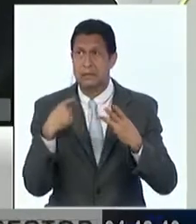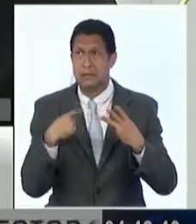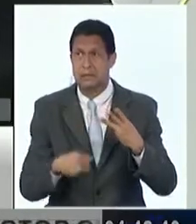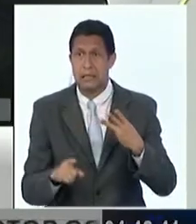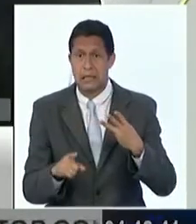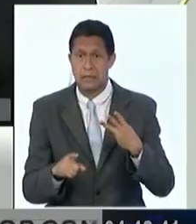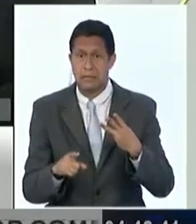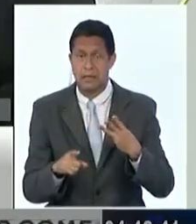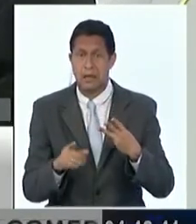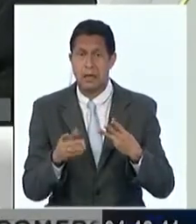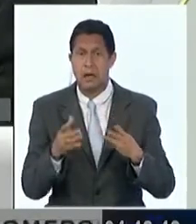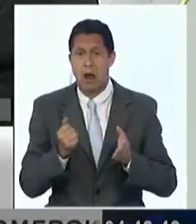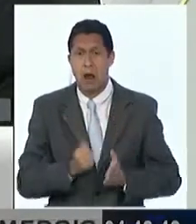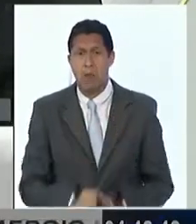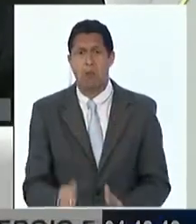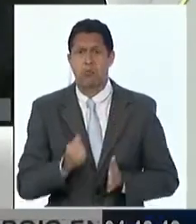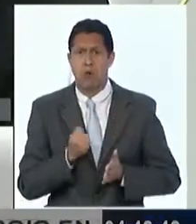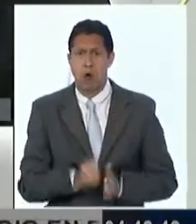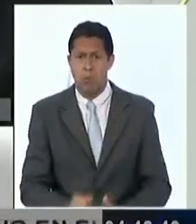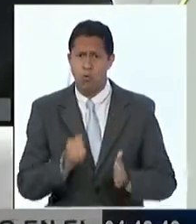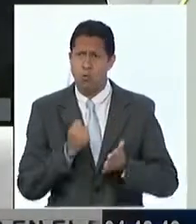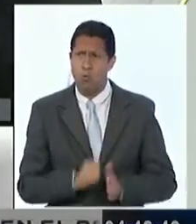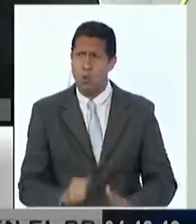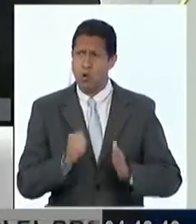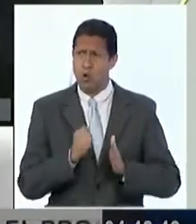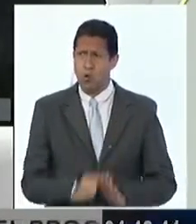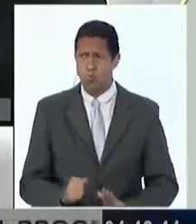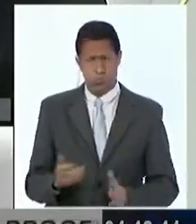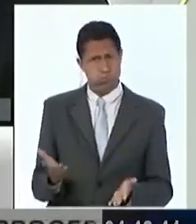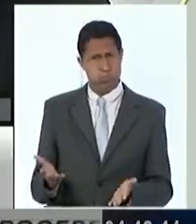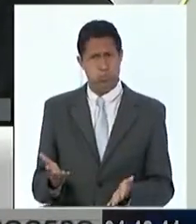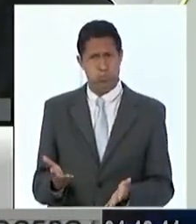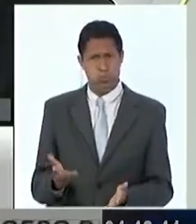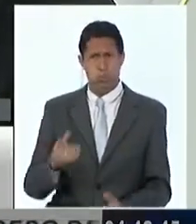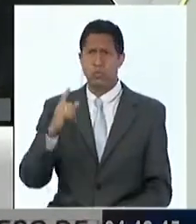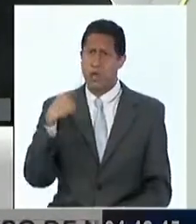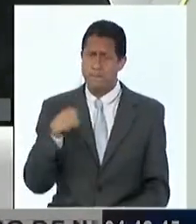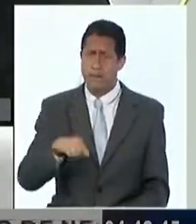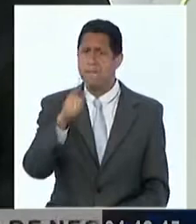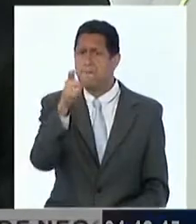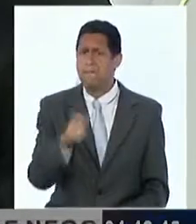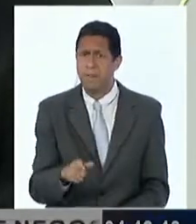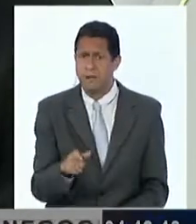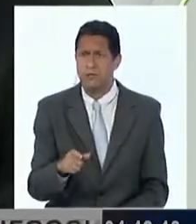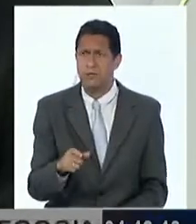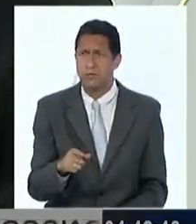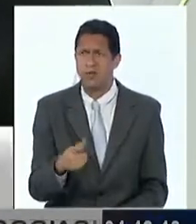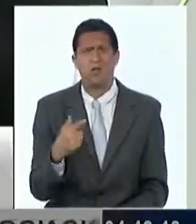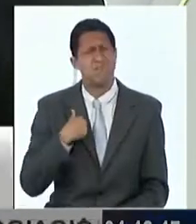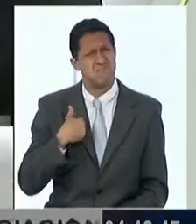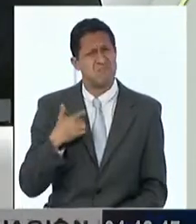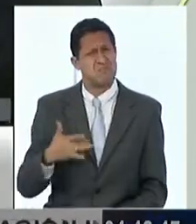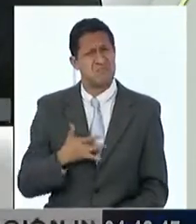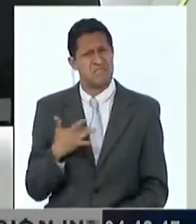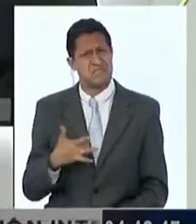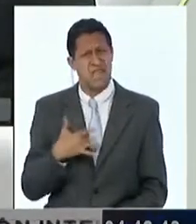recurrentes decir abortos a repetición también están los pacientes que pueden incluso manifestar